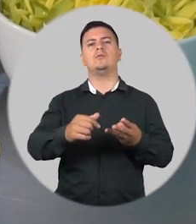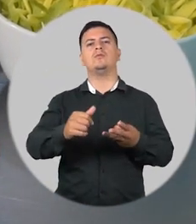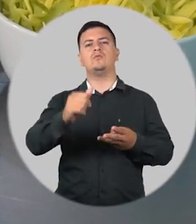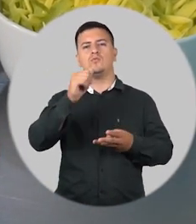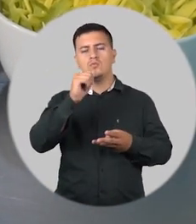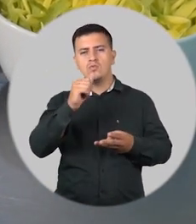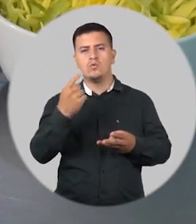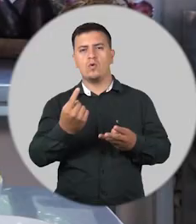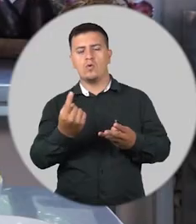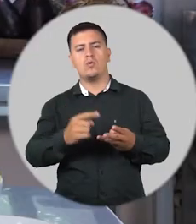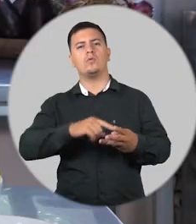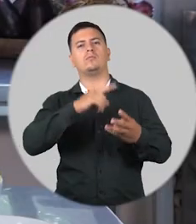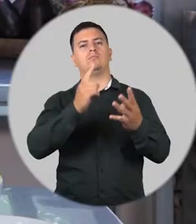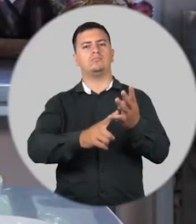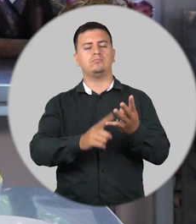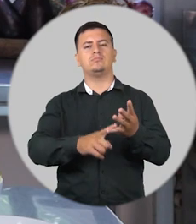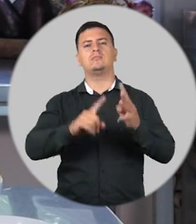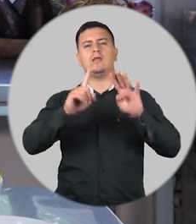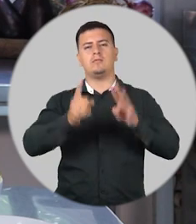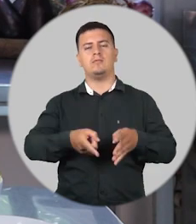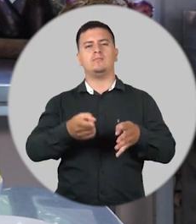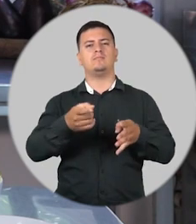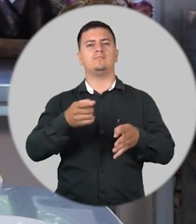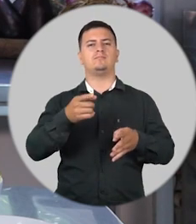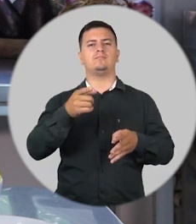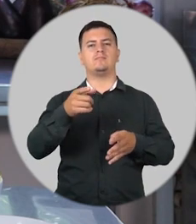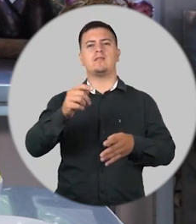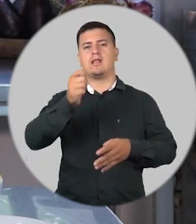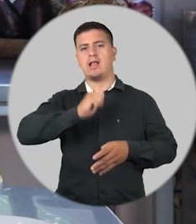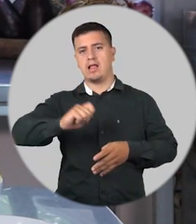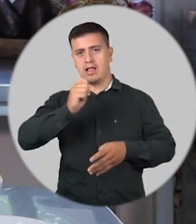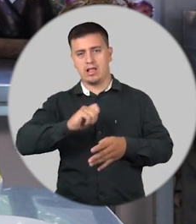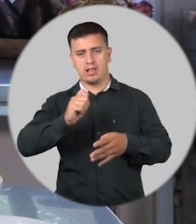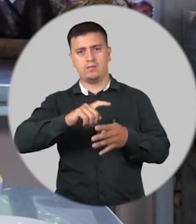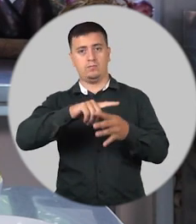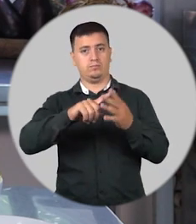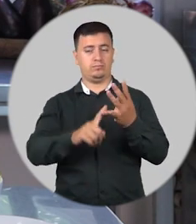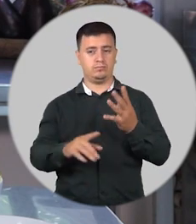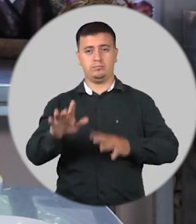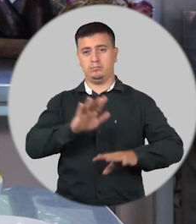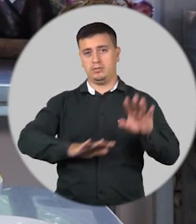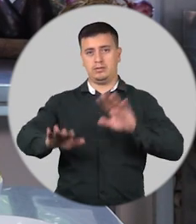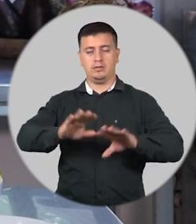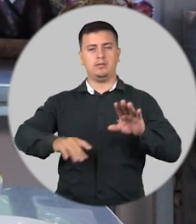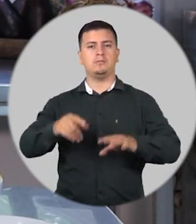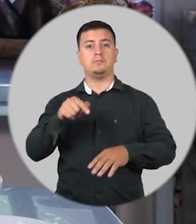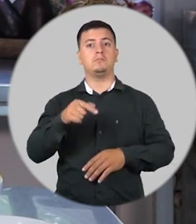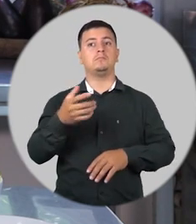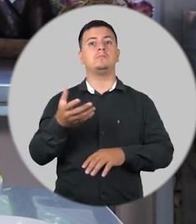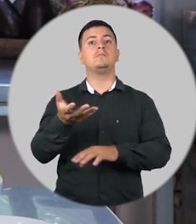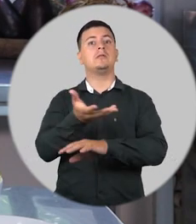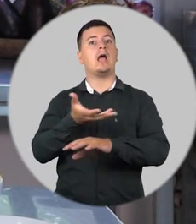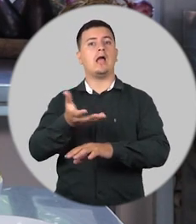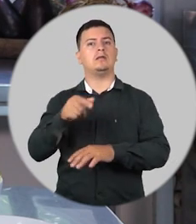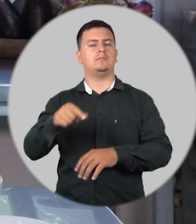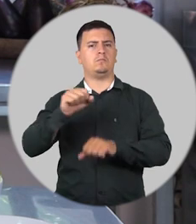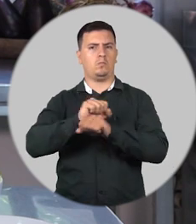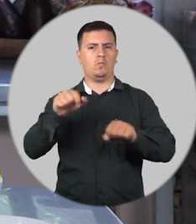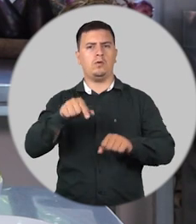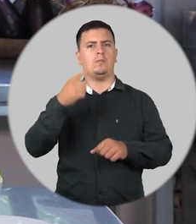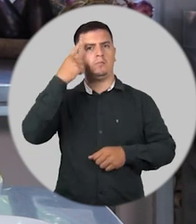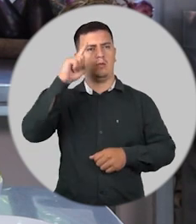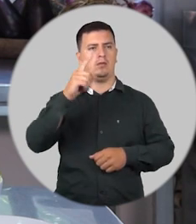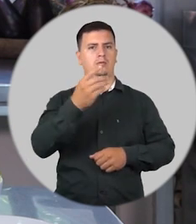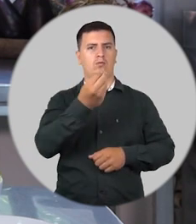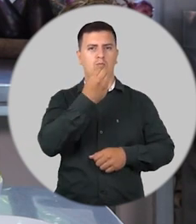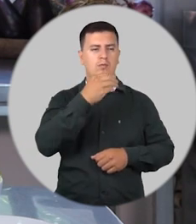y vamos a hacer un chutney, que es una salsa agridulce que podemos compartir con carne, que podemos acompañar con pollo,